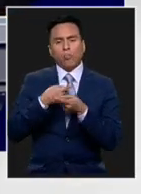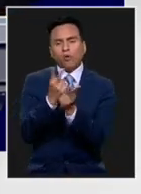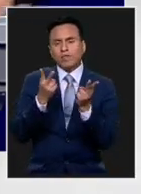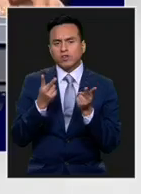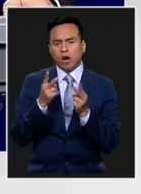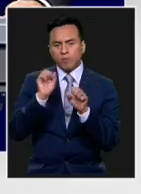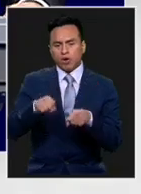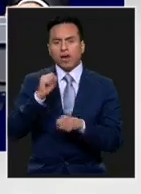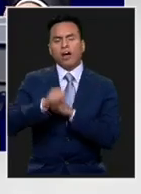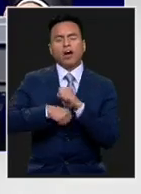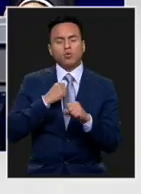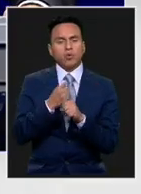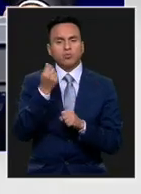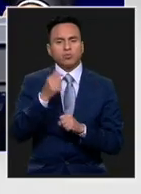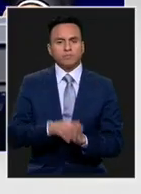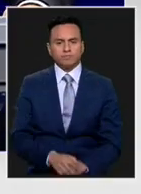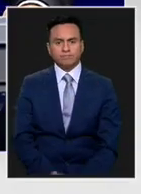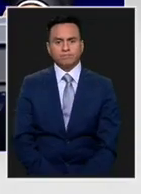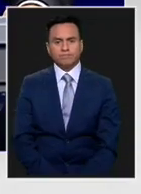que aprobamos cada año?